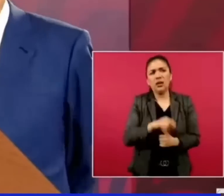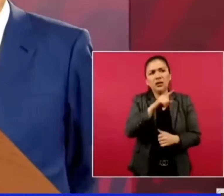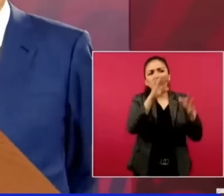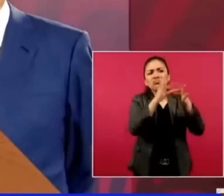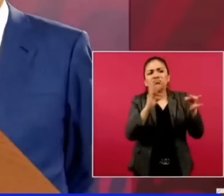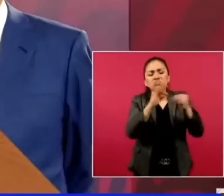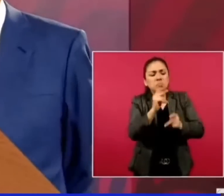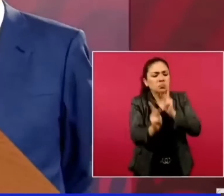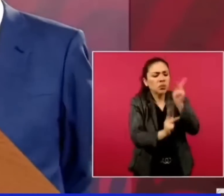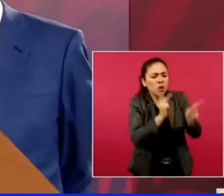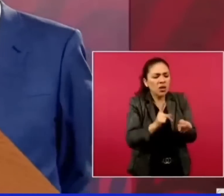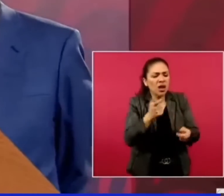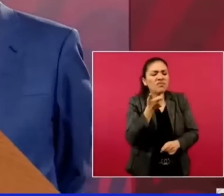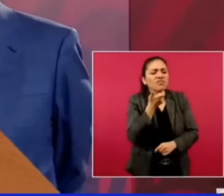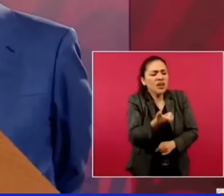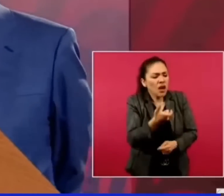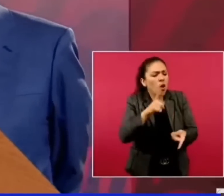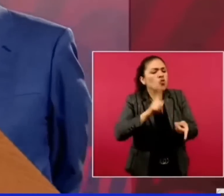dinero?